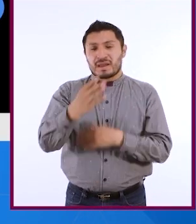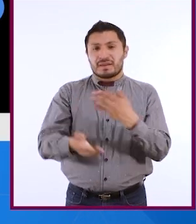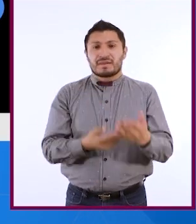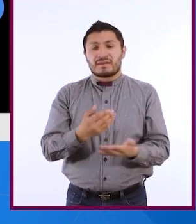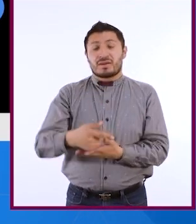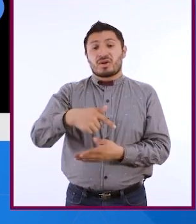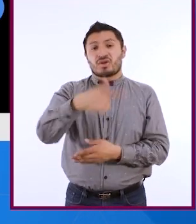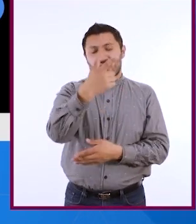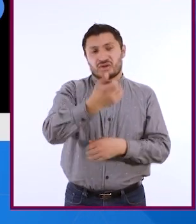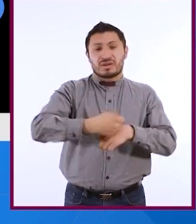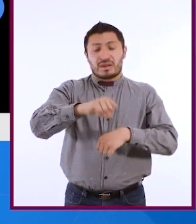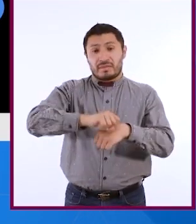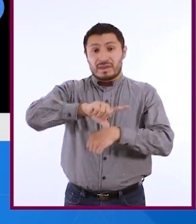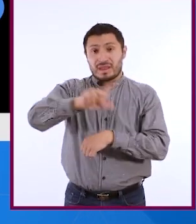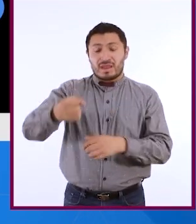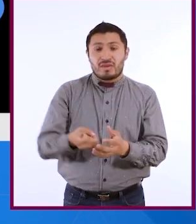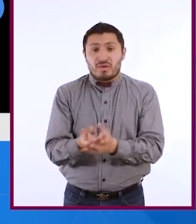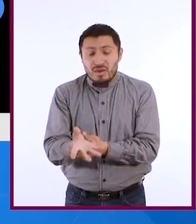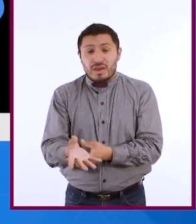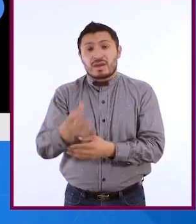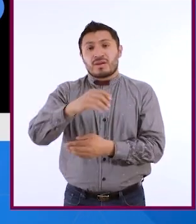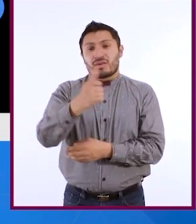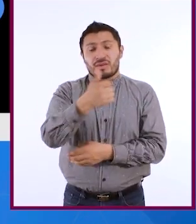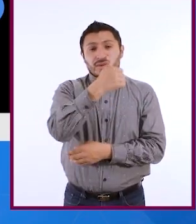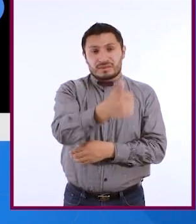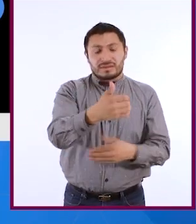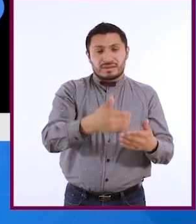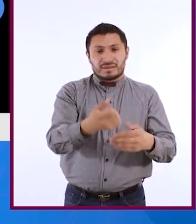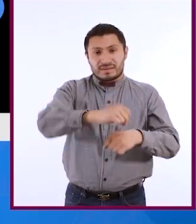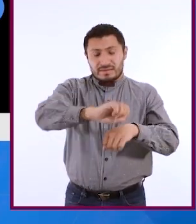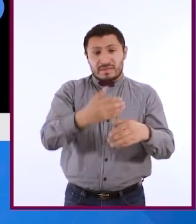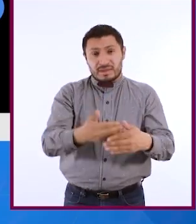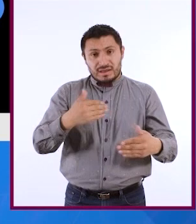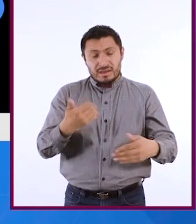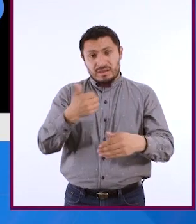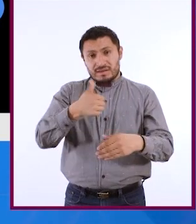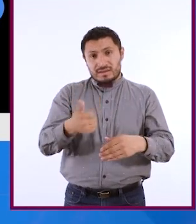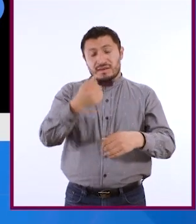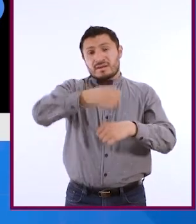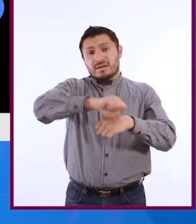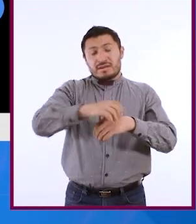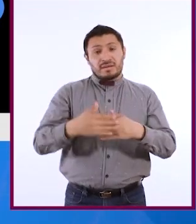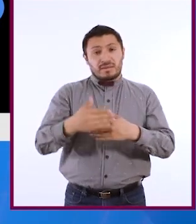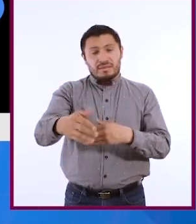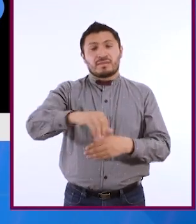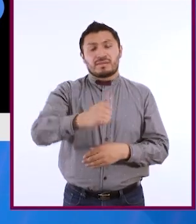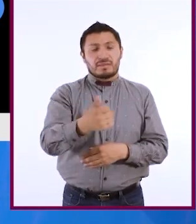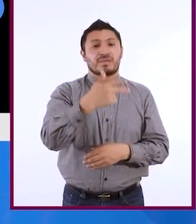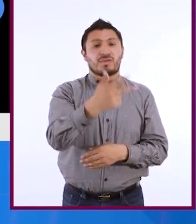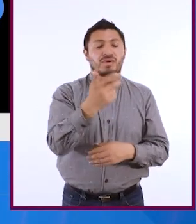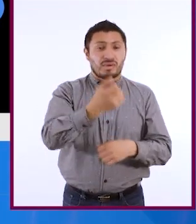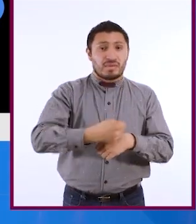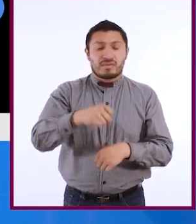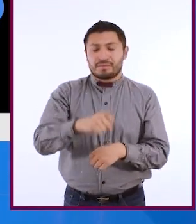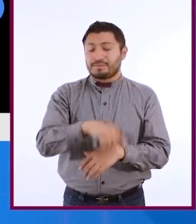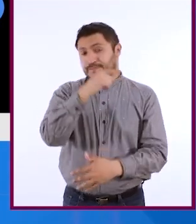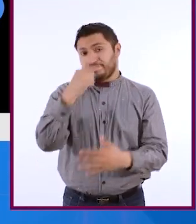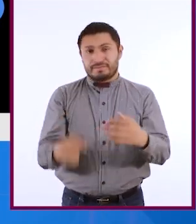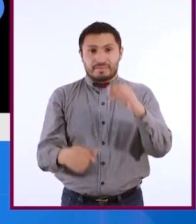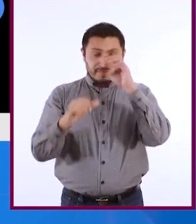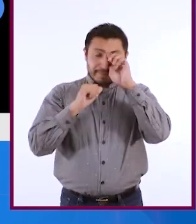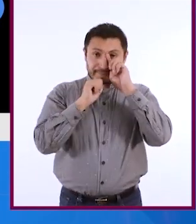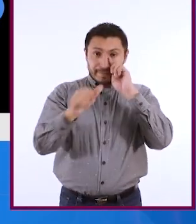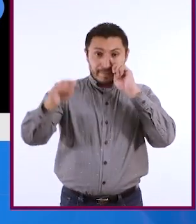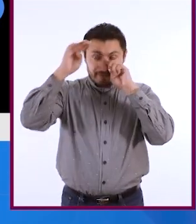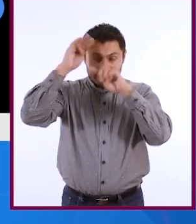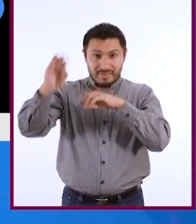mujeres 12 semanas después del parto, otros que 6 semanas antes y 6 semanas después, otros 8 semanas, y en fin, no, nadie ha